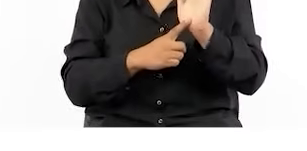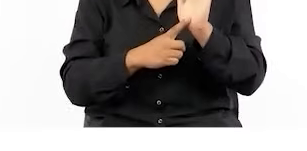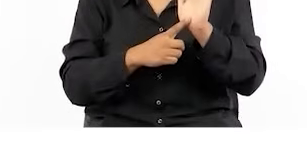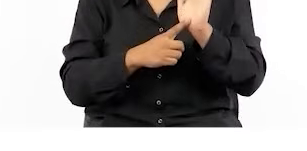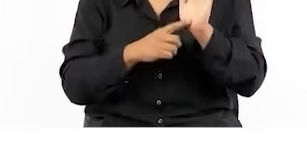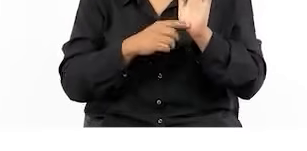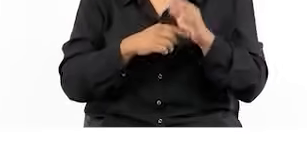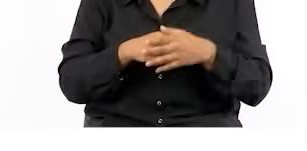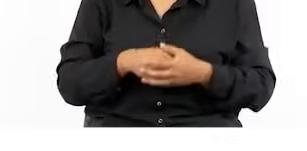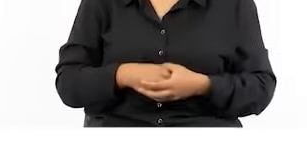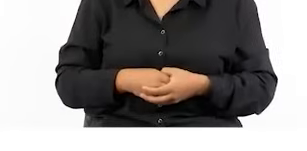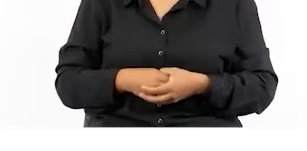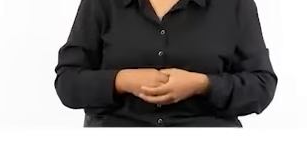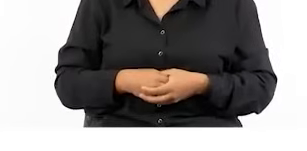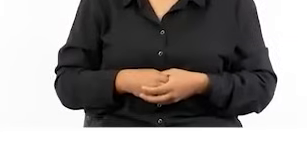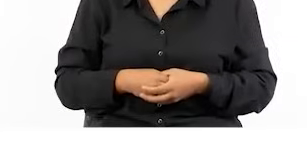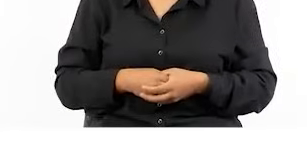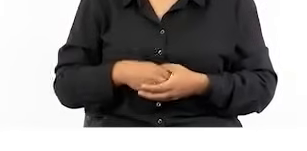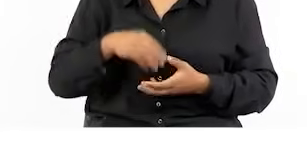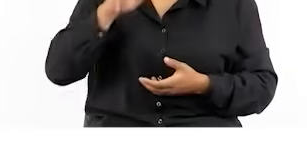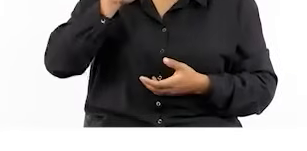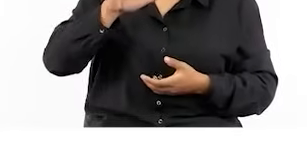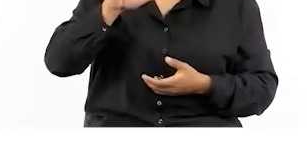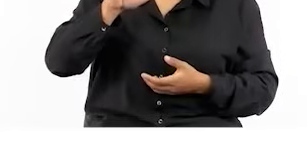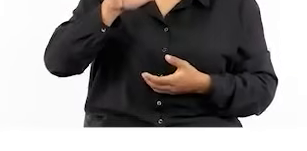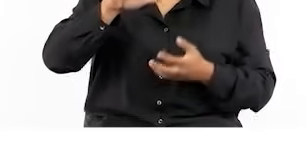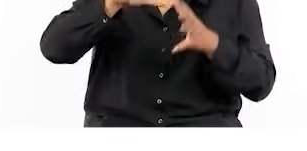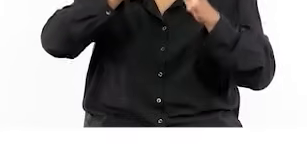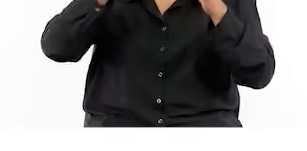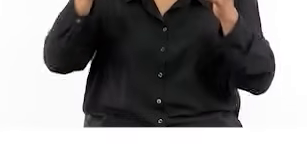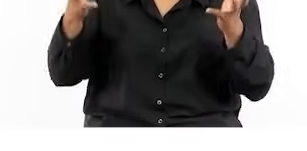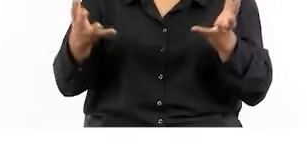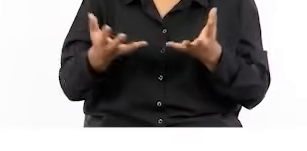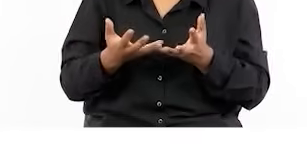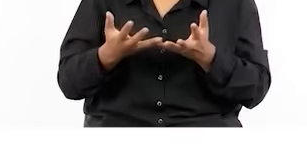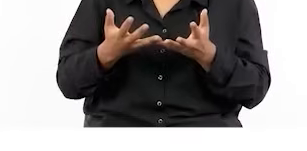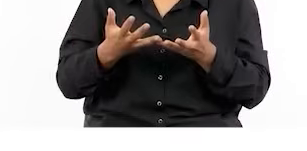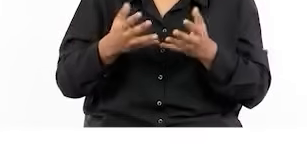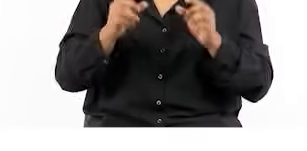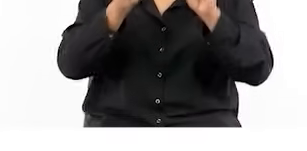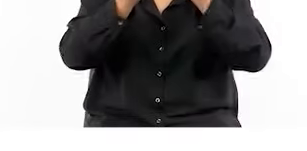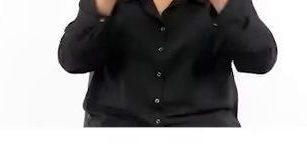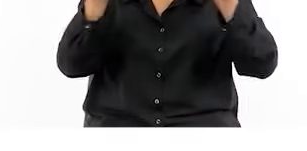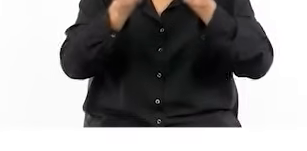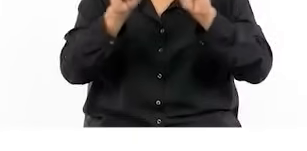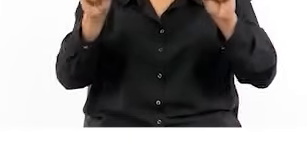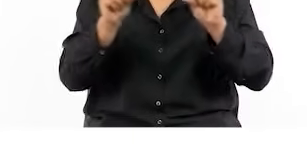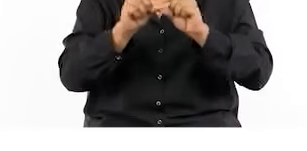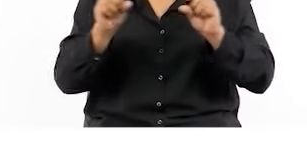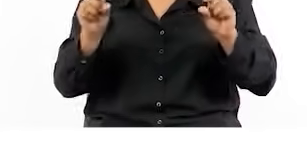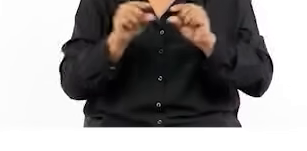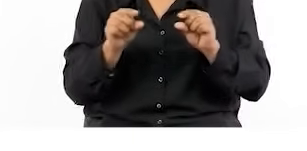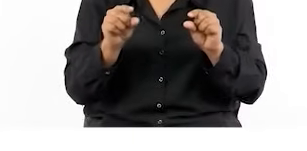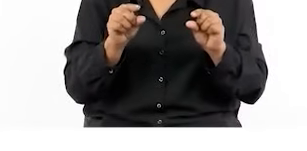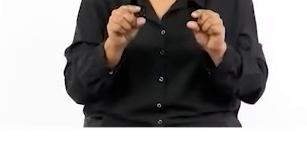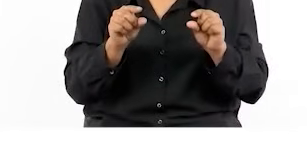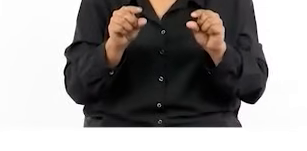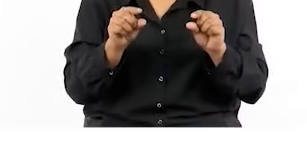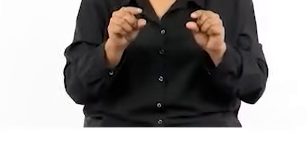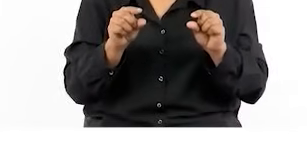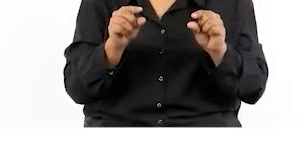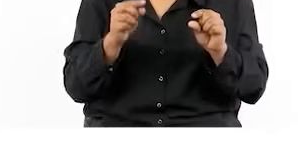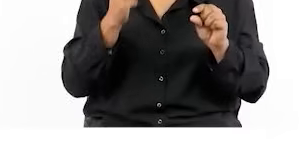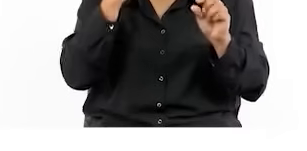pueden mostrar al menos 5 horizontes. Los horizontes son capas que constituyen los